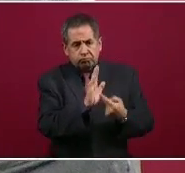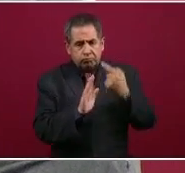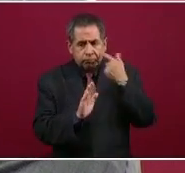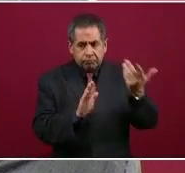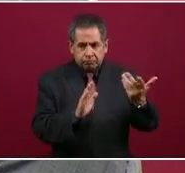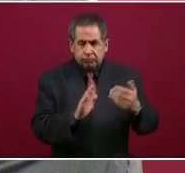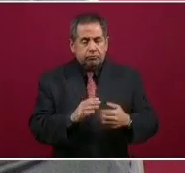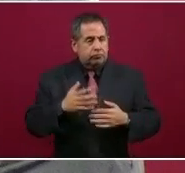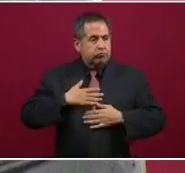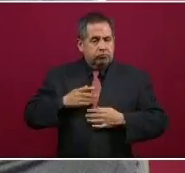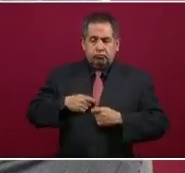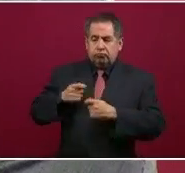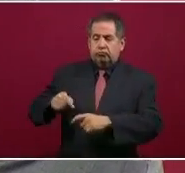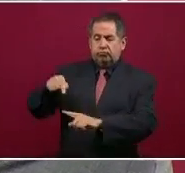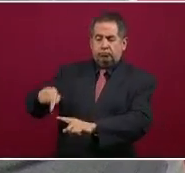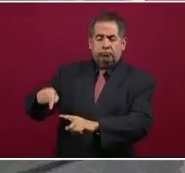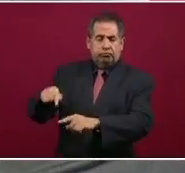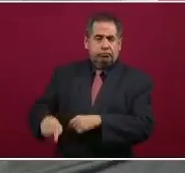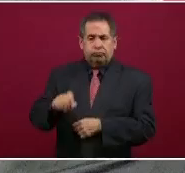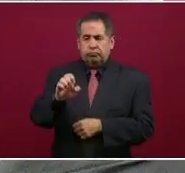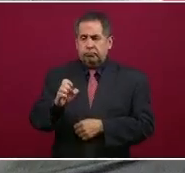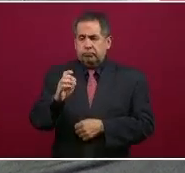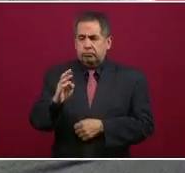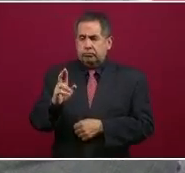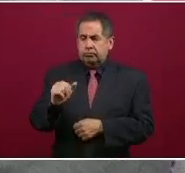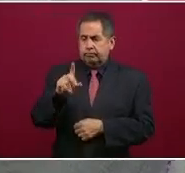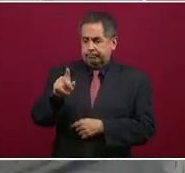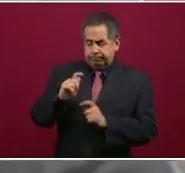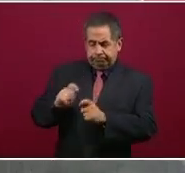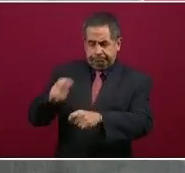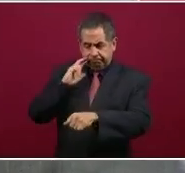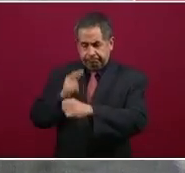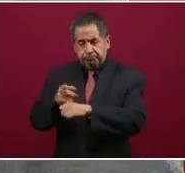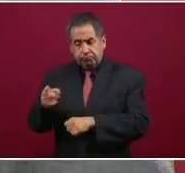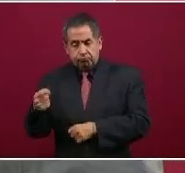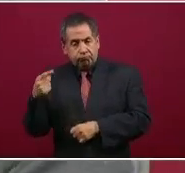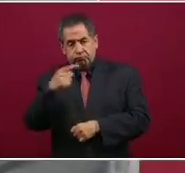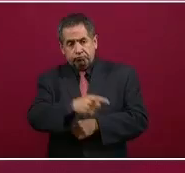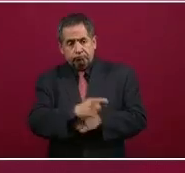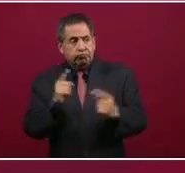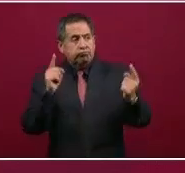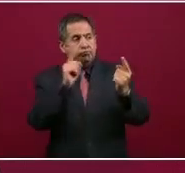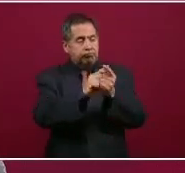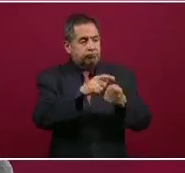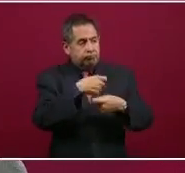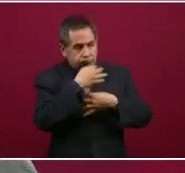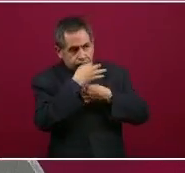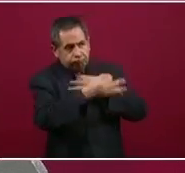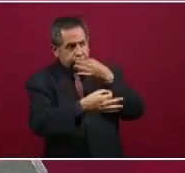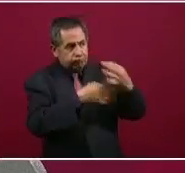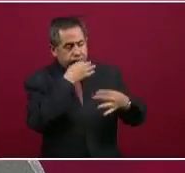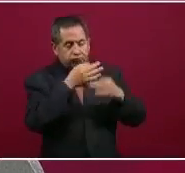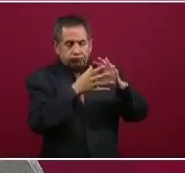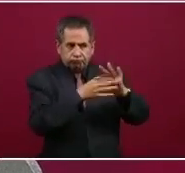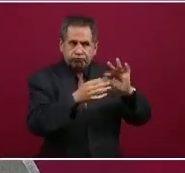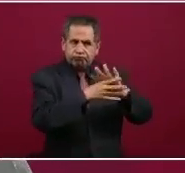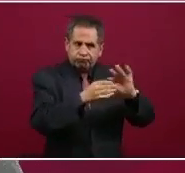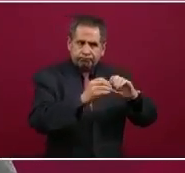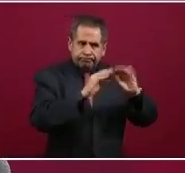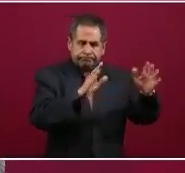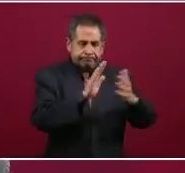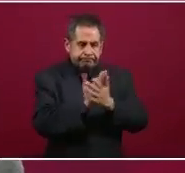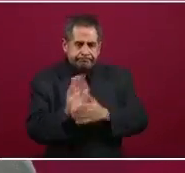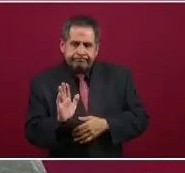la encomienda que tiene Marcelo Ebrard, a partir de información que se